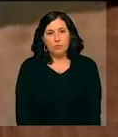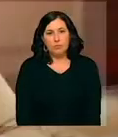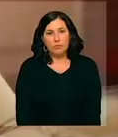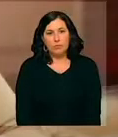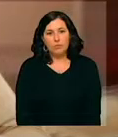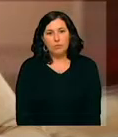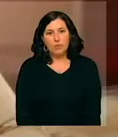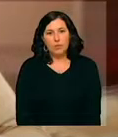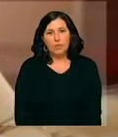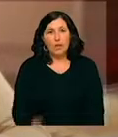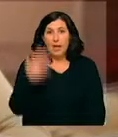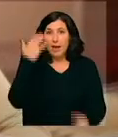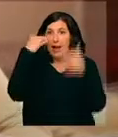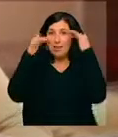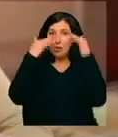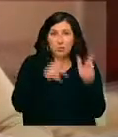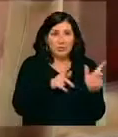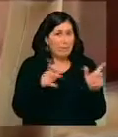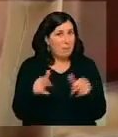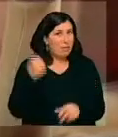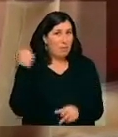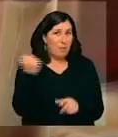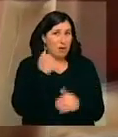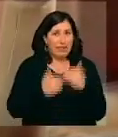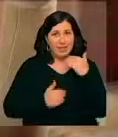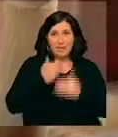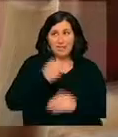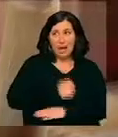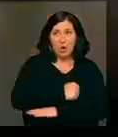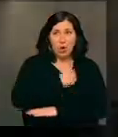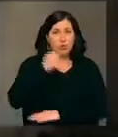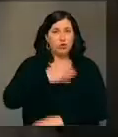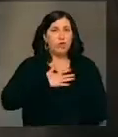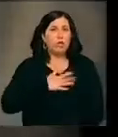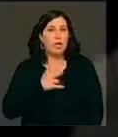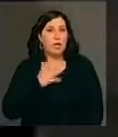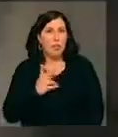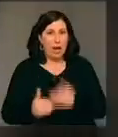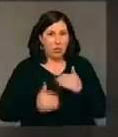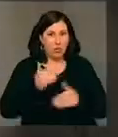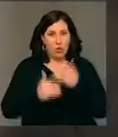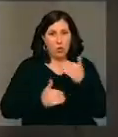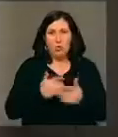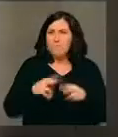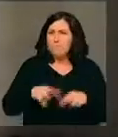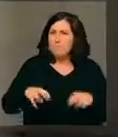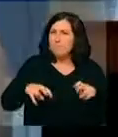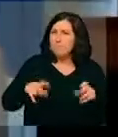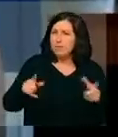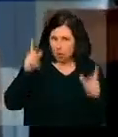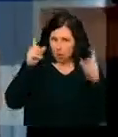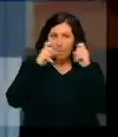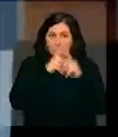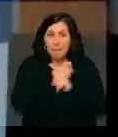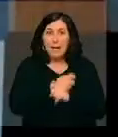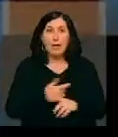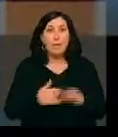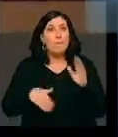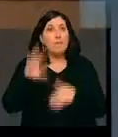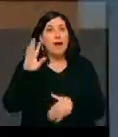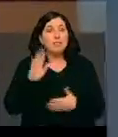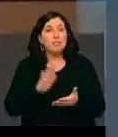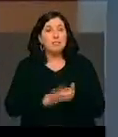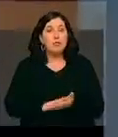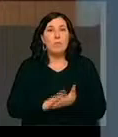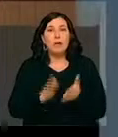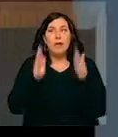La adolescencia es un periodo clave en el desarrollo evolutivo de los seres humanos. Y estudiarla es una tarea bastante compleja, sobre todo si se trata de